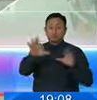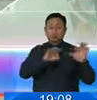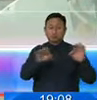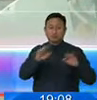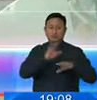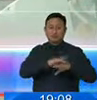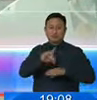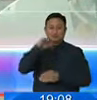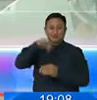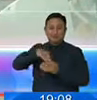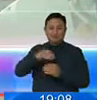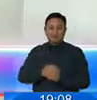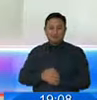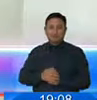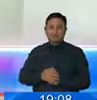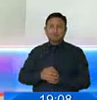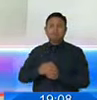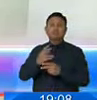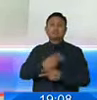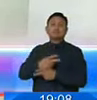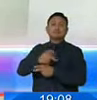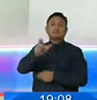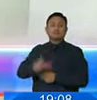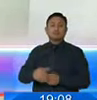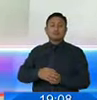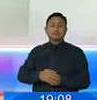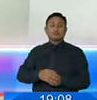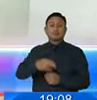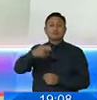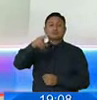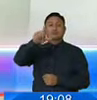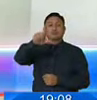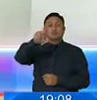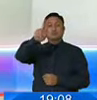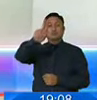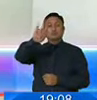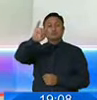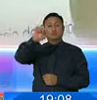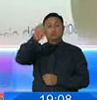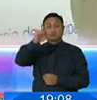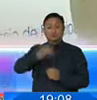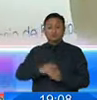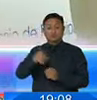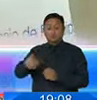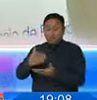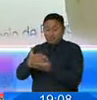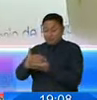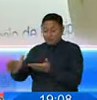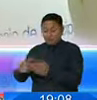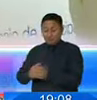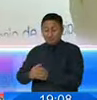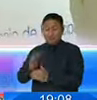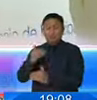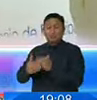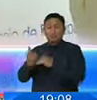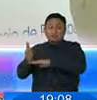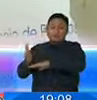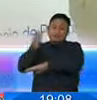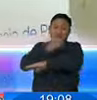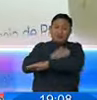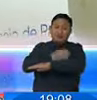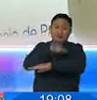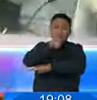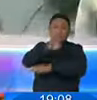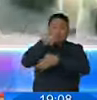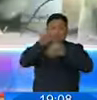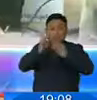de ello. Para el consejero Luis Hernández, esta destitución no invalidaría el proceso del pasado 4 de febrero y explica